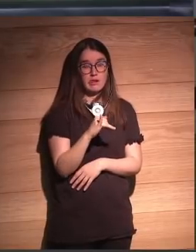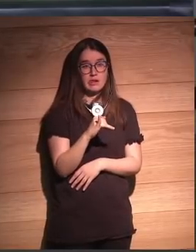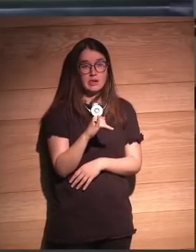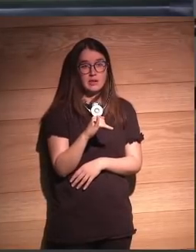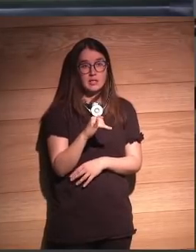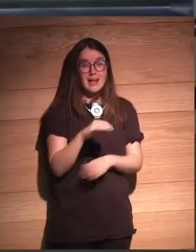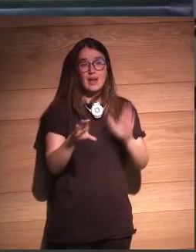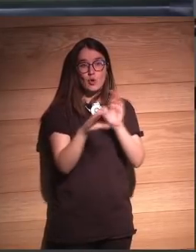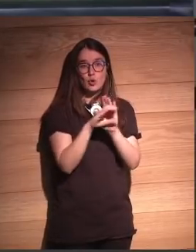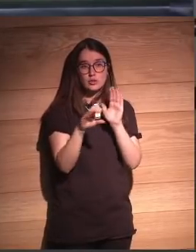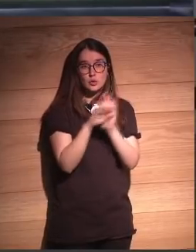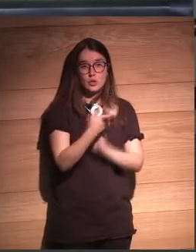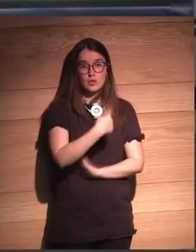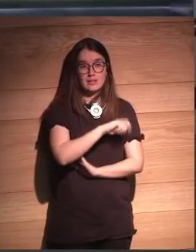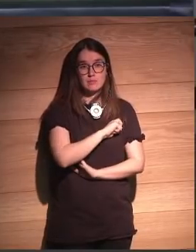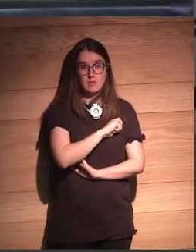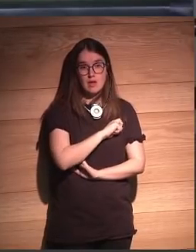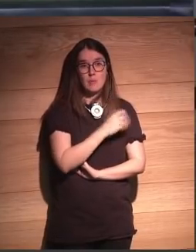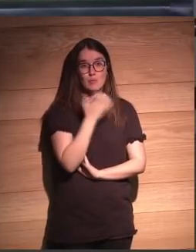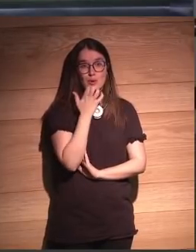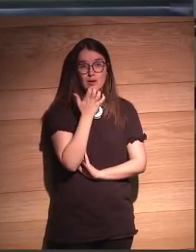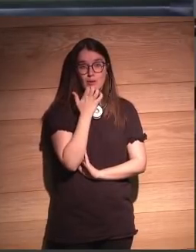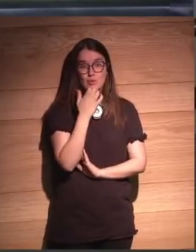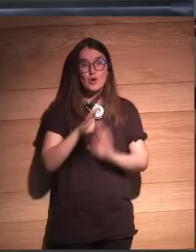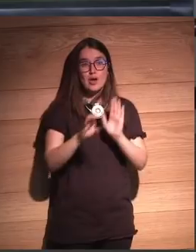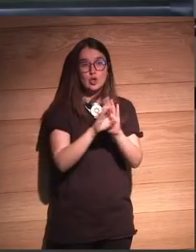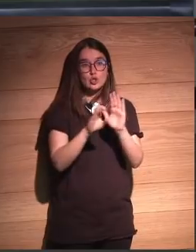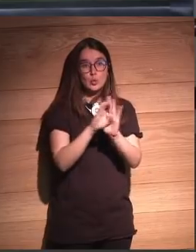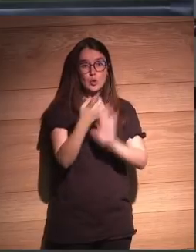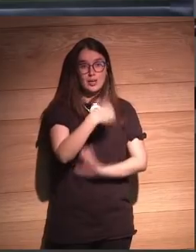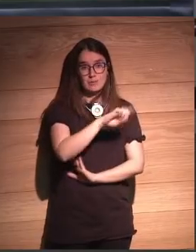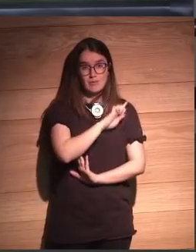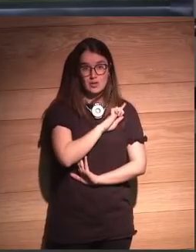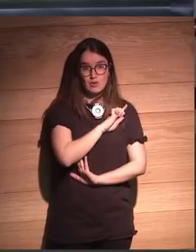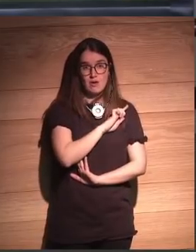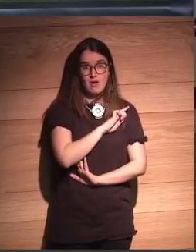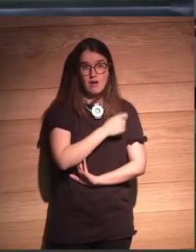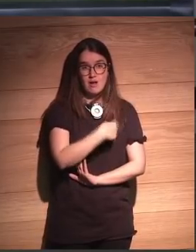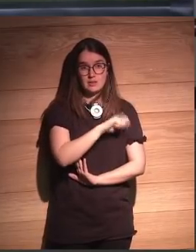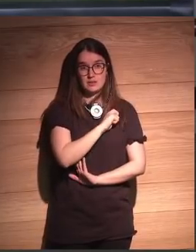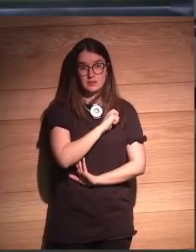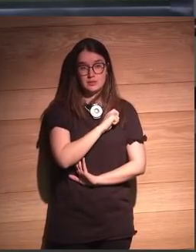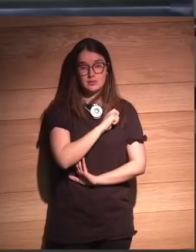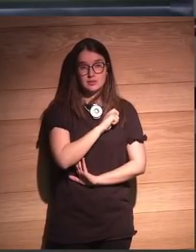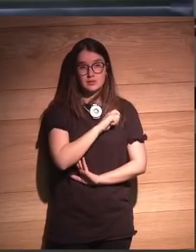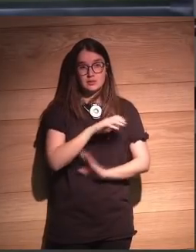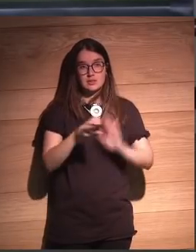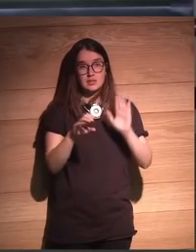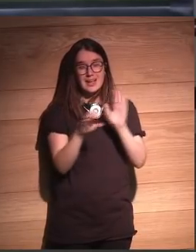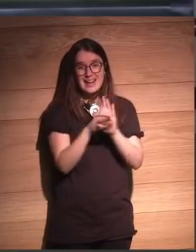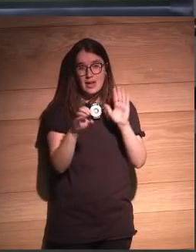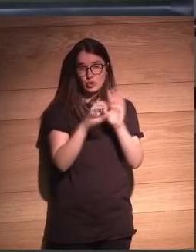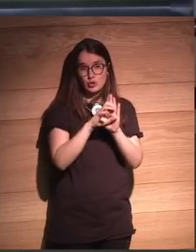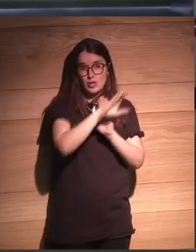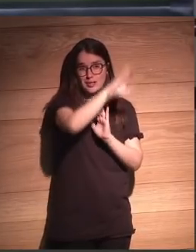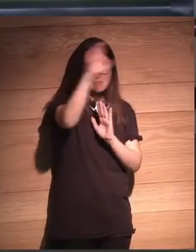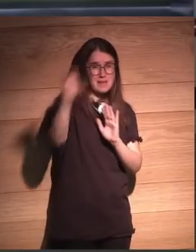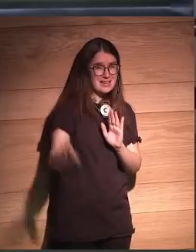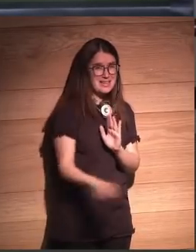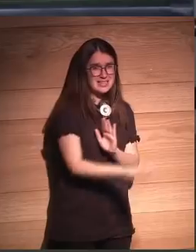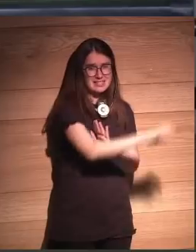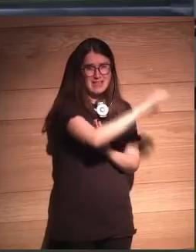En la Constitución de España, en la Constitución española, en la Constitución de docenas de otros